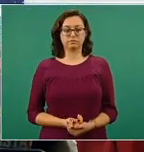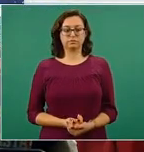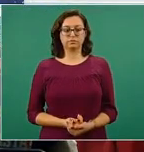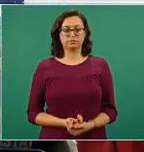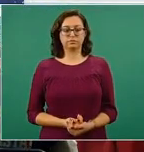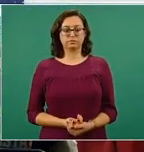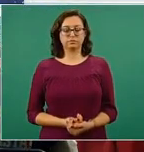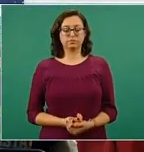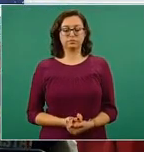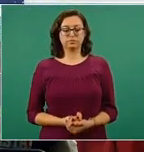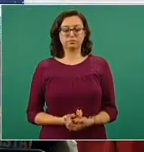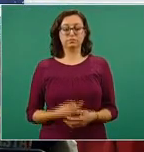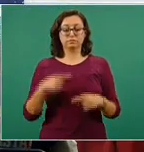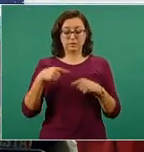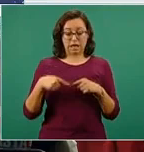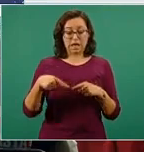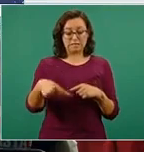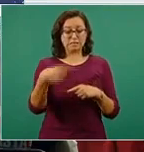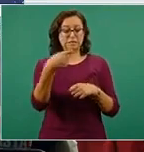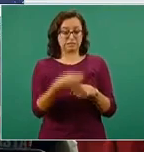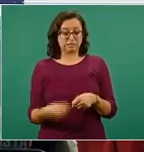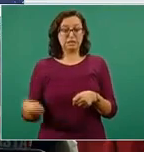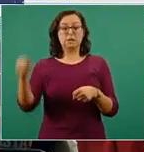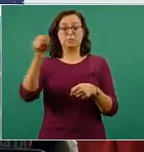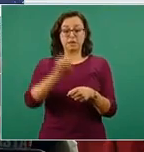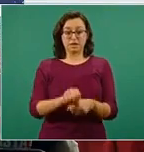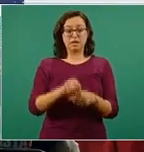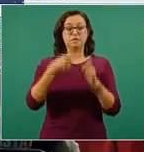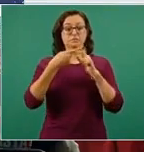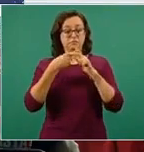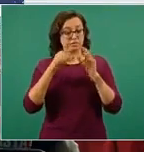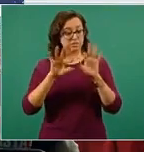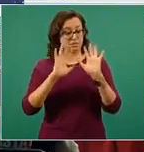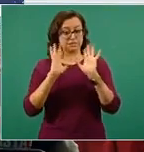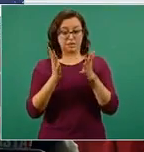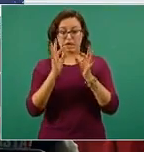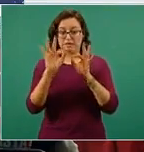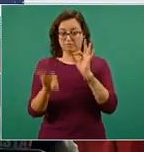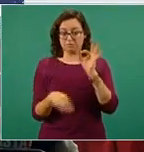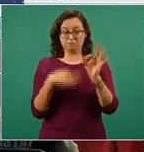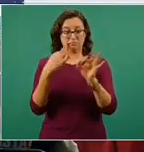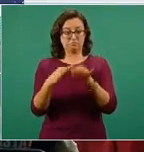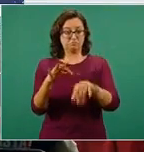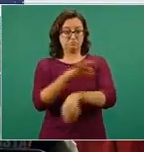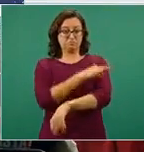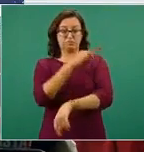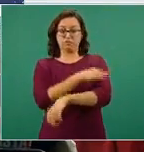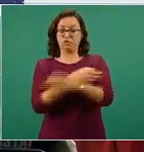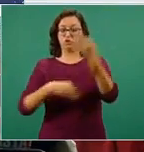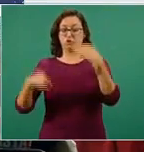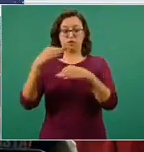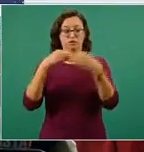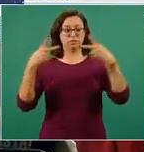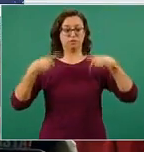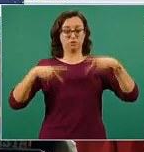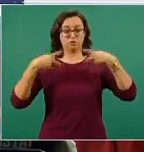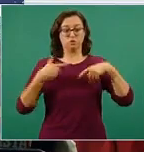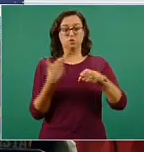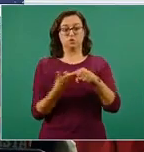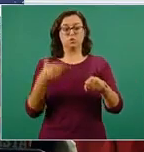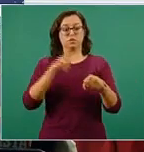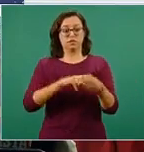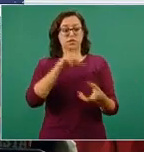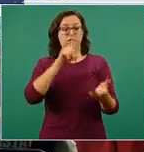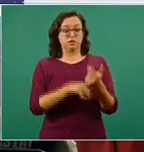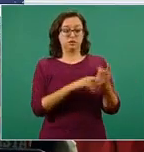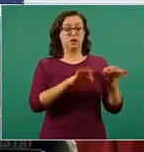de cobertura, y esta semana que entra habremos de completar ya la vacunación en todo el sector salud. Y no se diga el